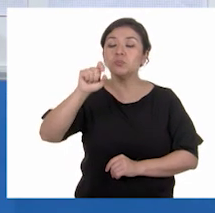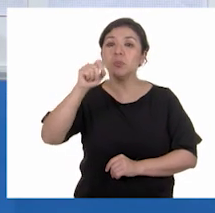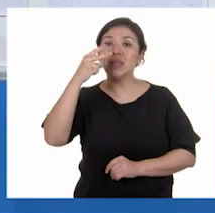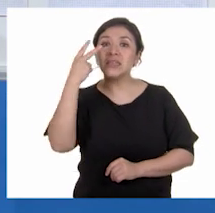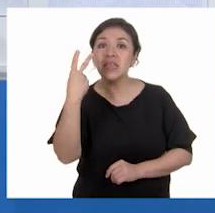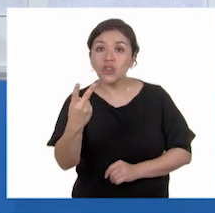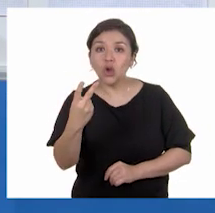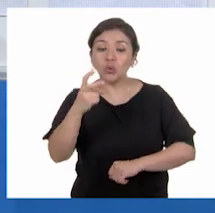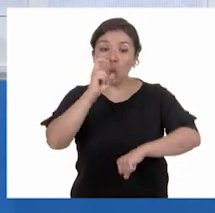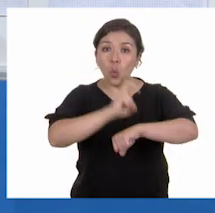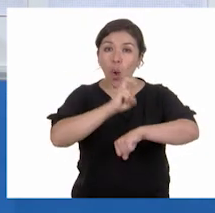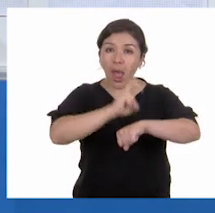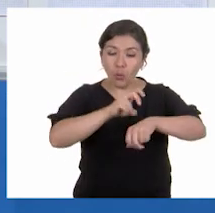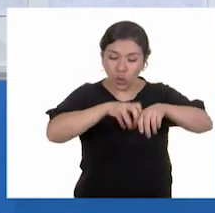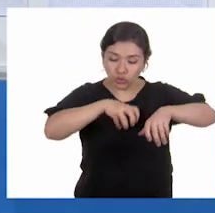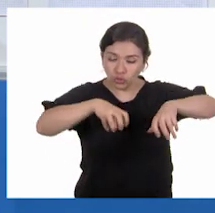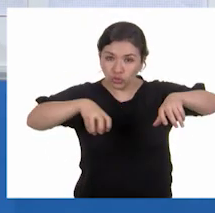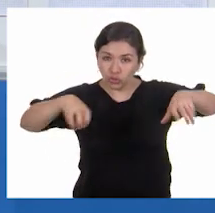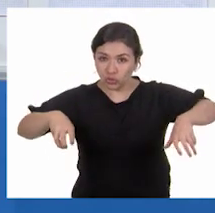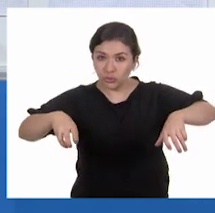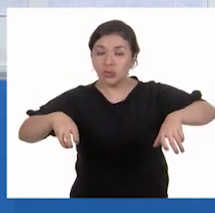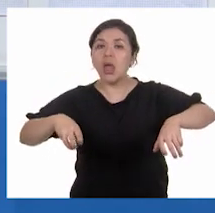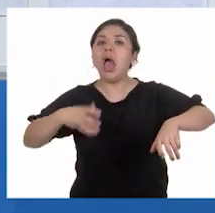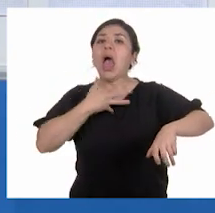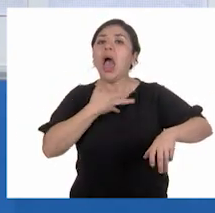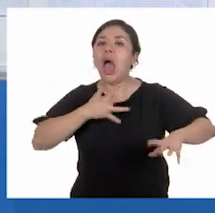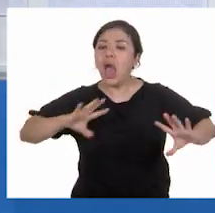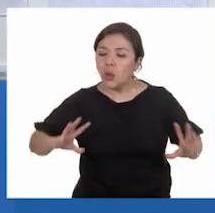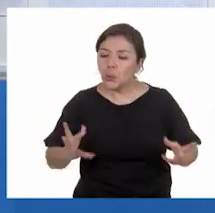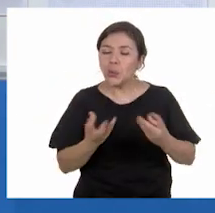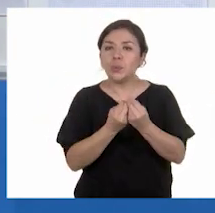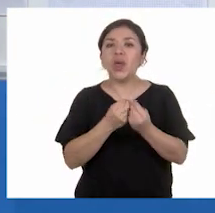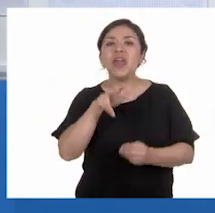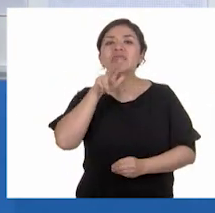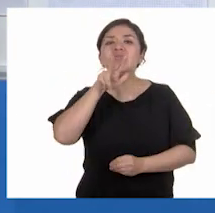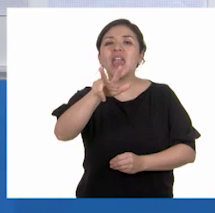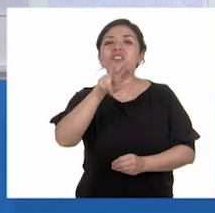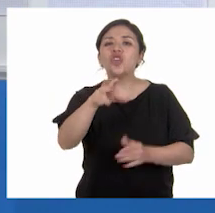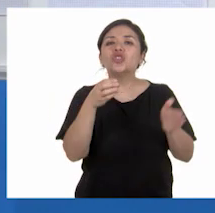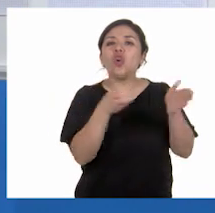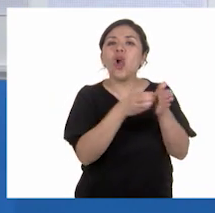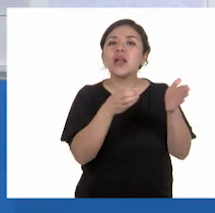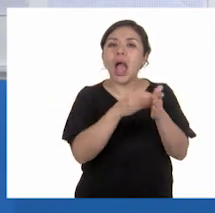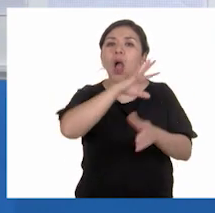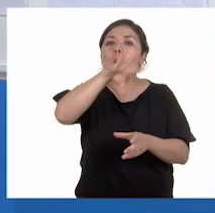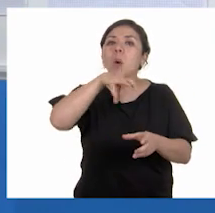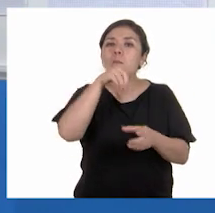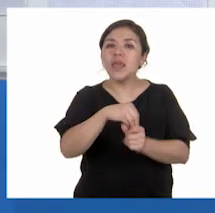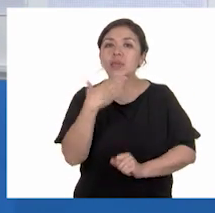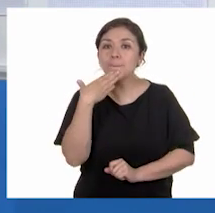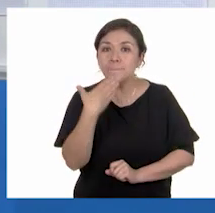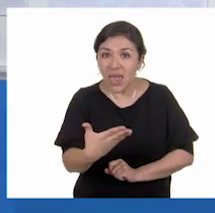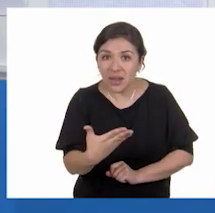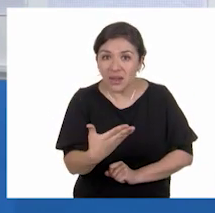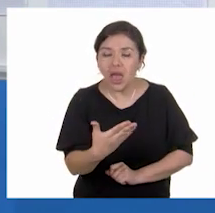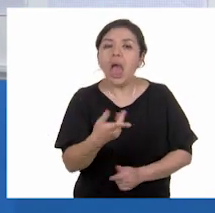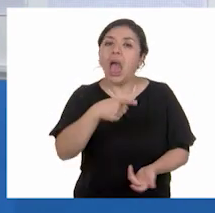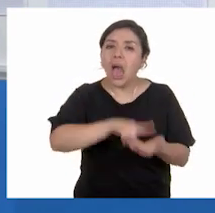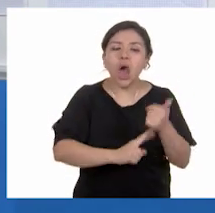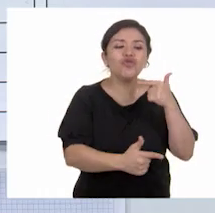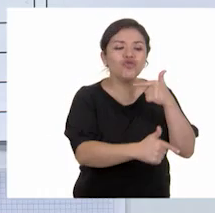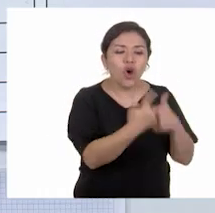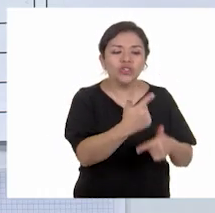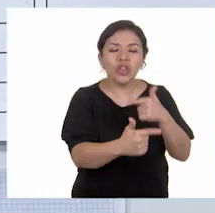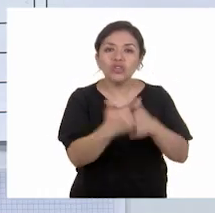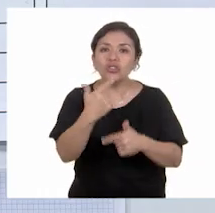222 piezas de huevo se llenaron 18 envases de 12 huevos cada